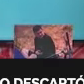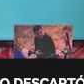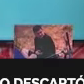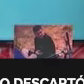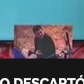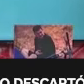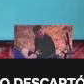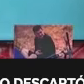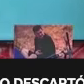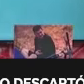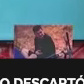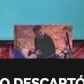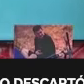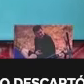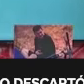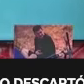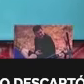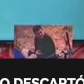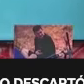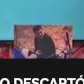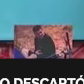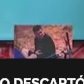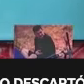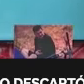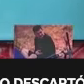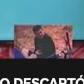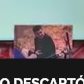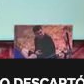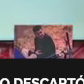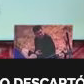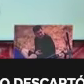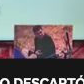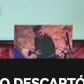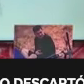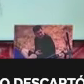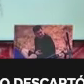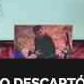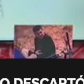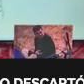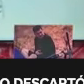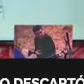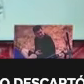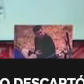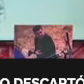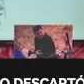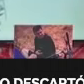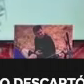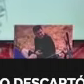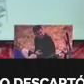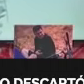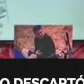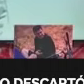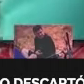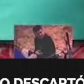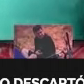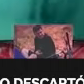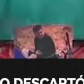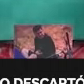estoy informando que la mascarilla, en este caso la Corona, compre mascarilla certificada, ciertamente, se tiene que